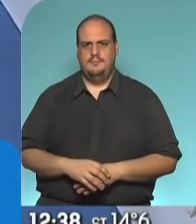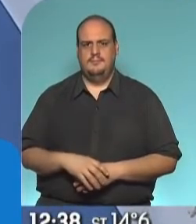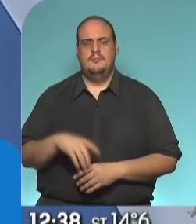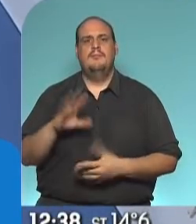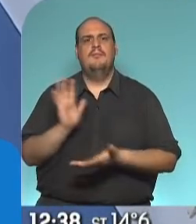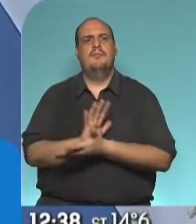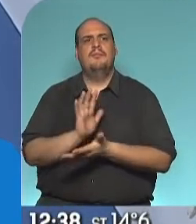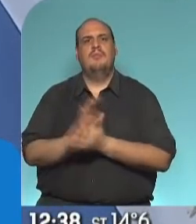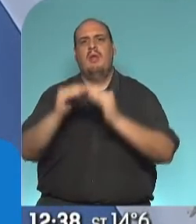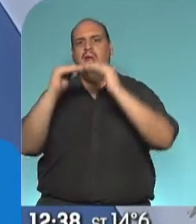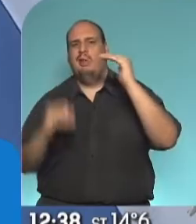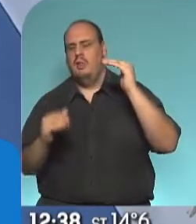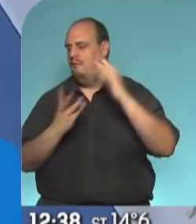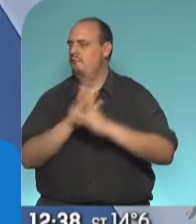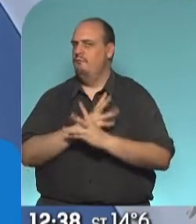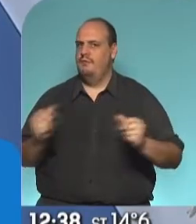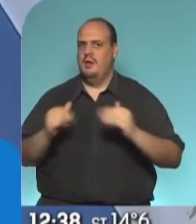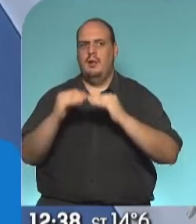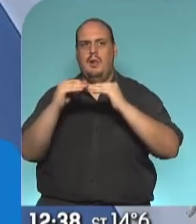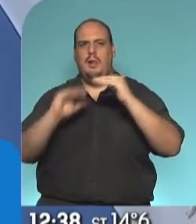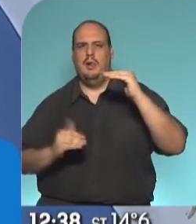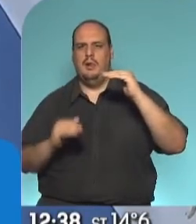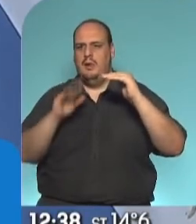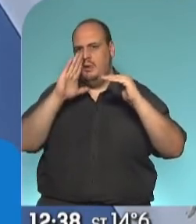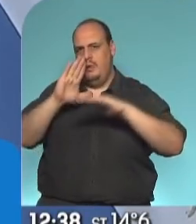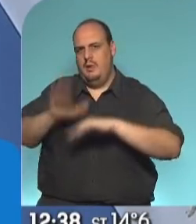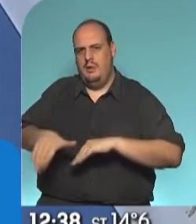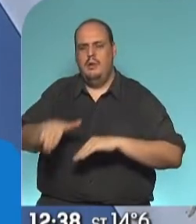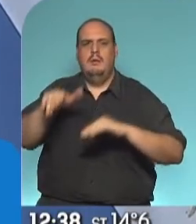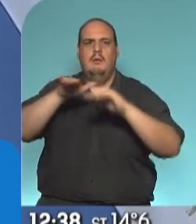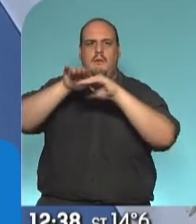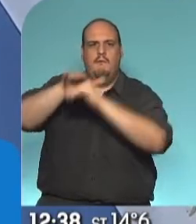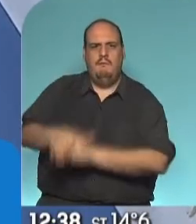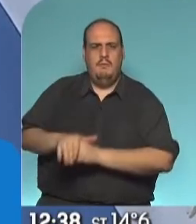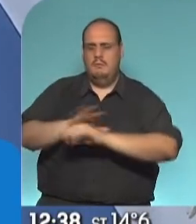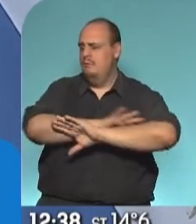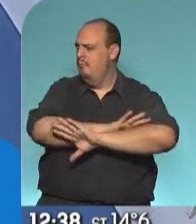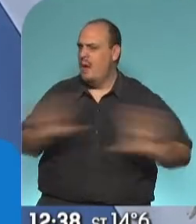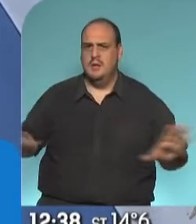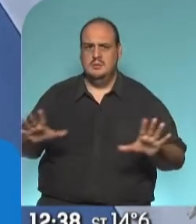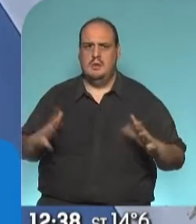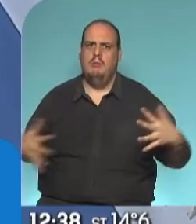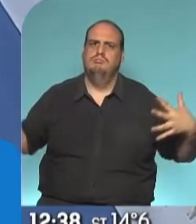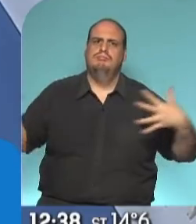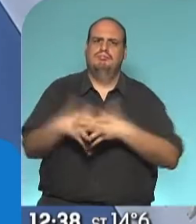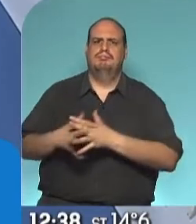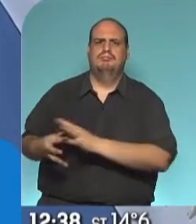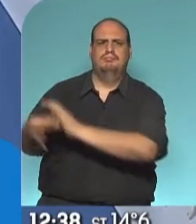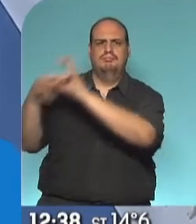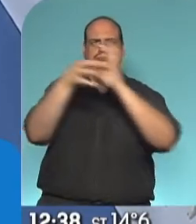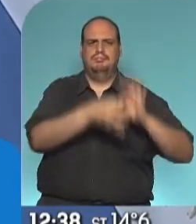terminando con desigualdades, con iniquidades e integrando. Y hoy es un día